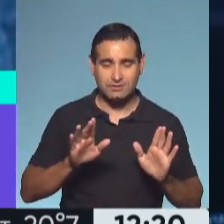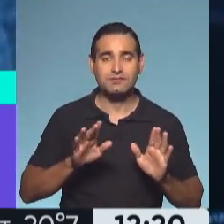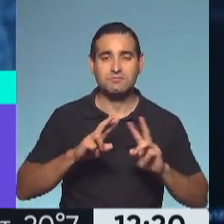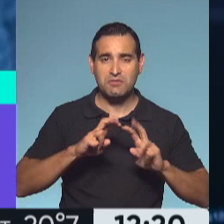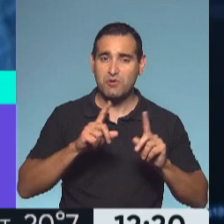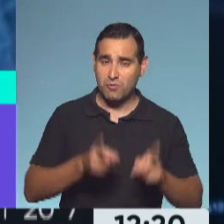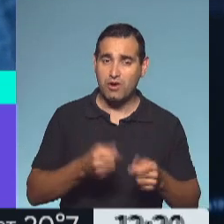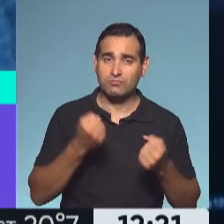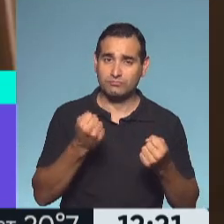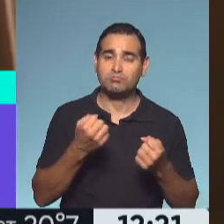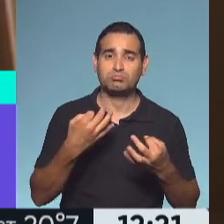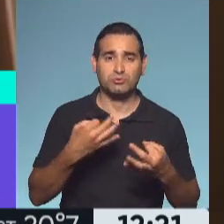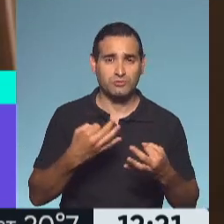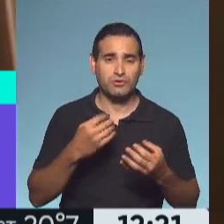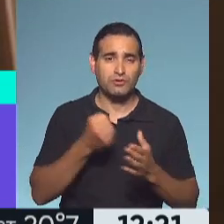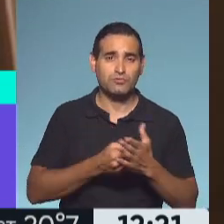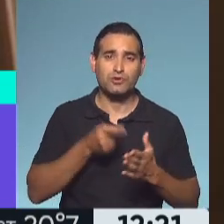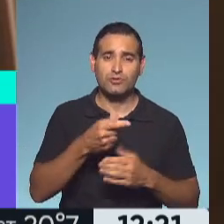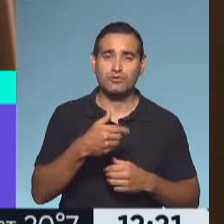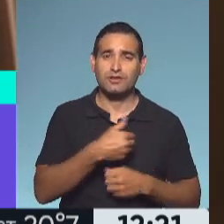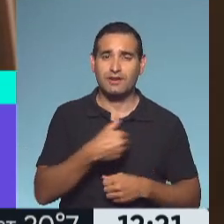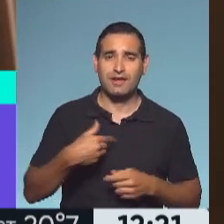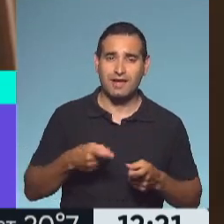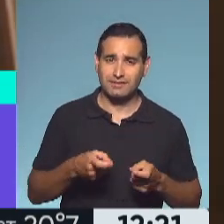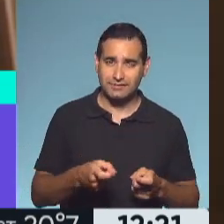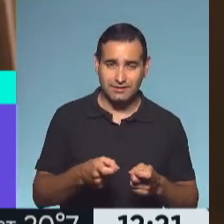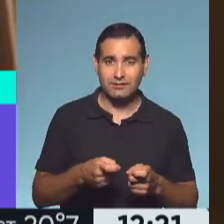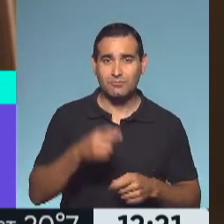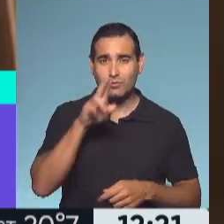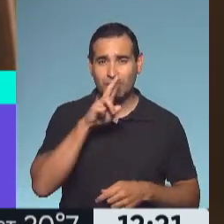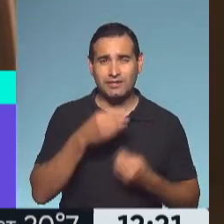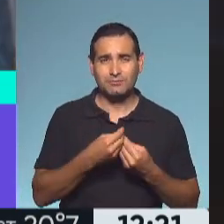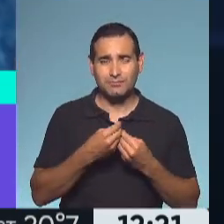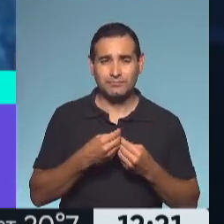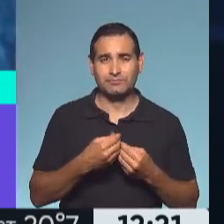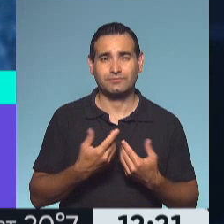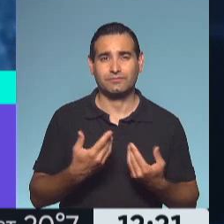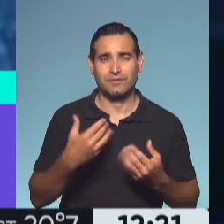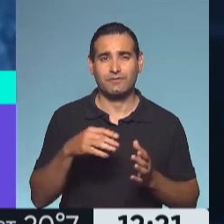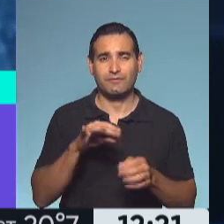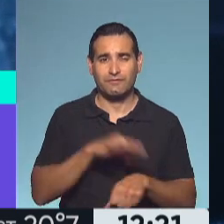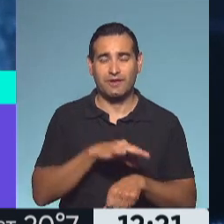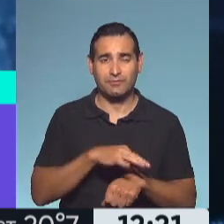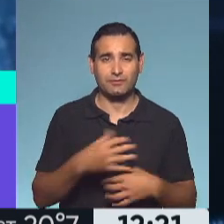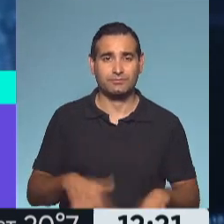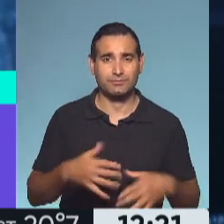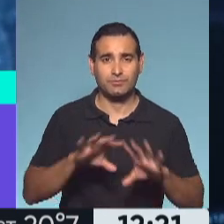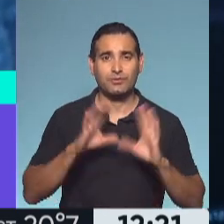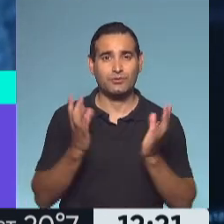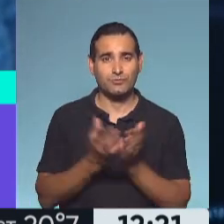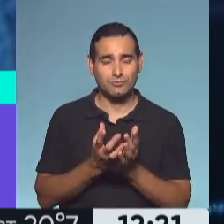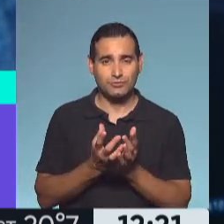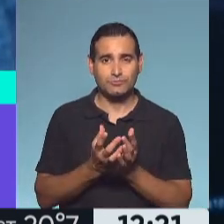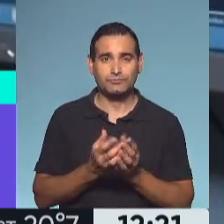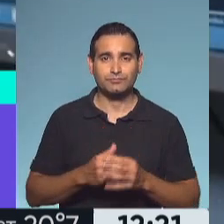un gran paso en la lucha contra el cáncer de mama, patología que afecta a miles de mujeres alrededor del mundo y que provoca una de las